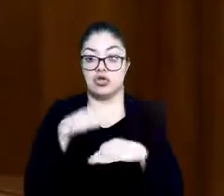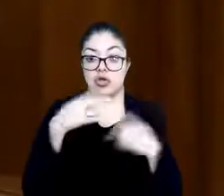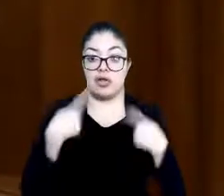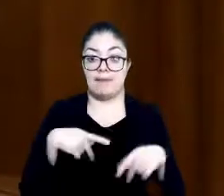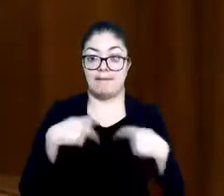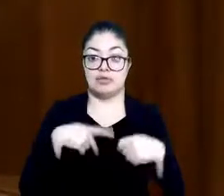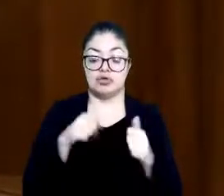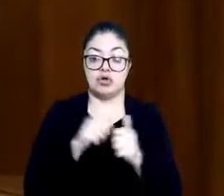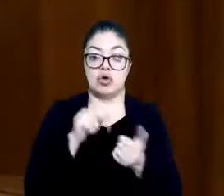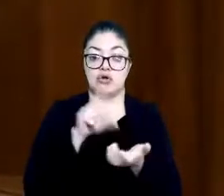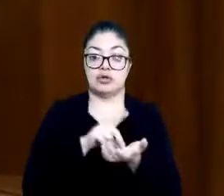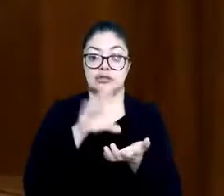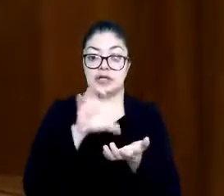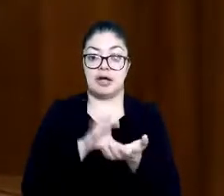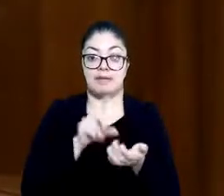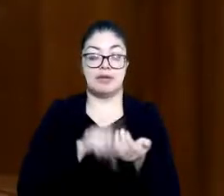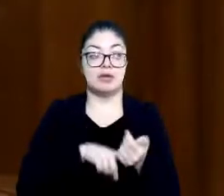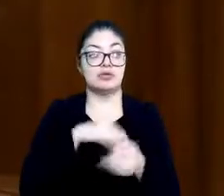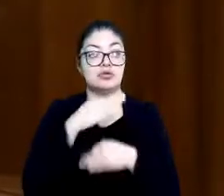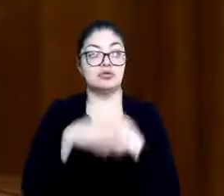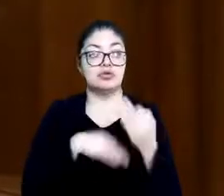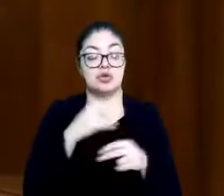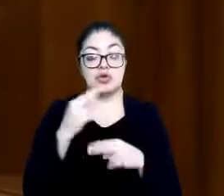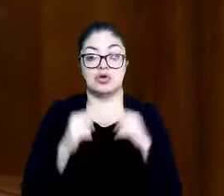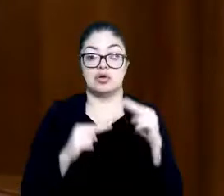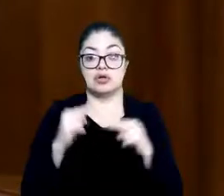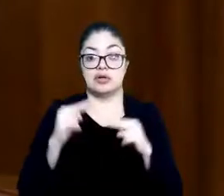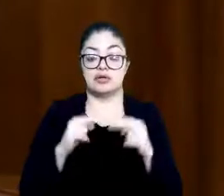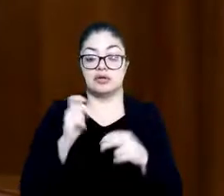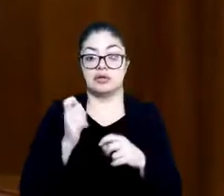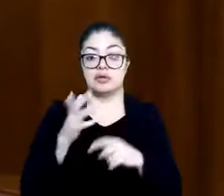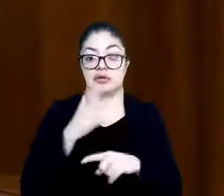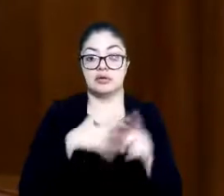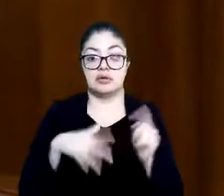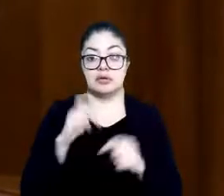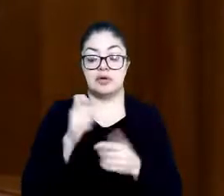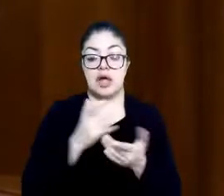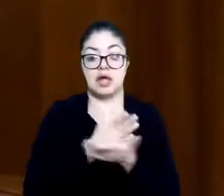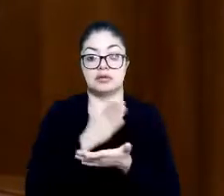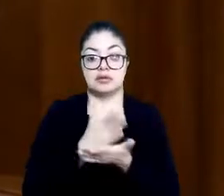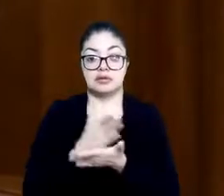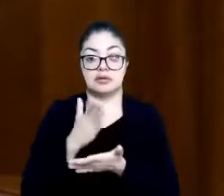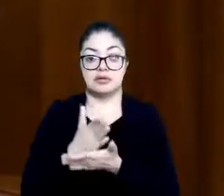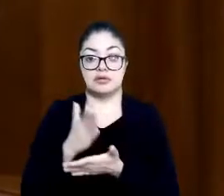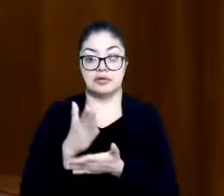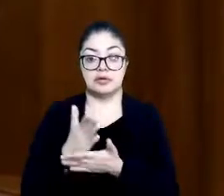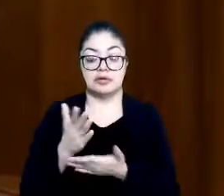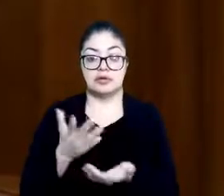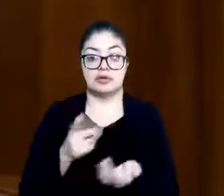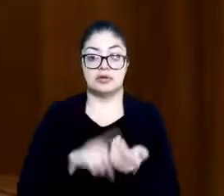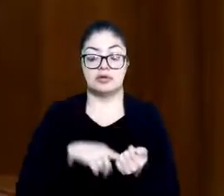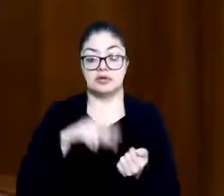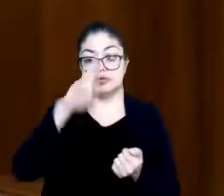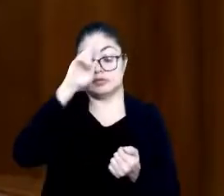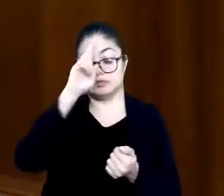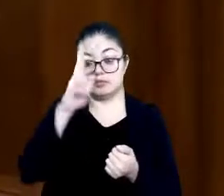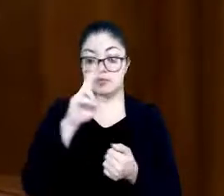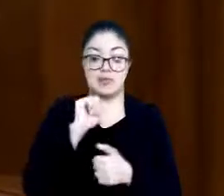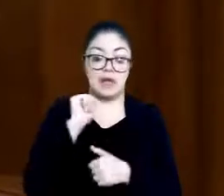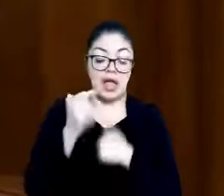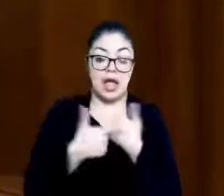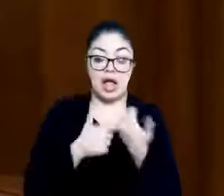con discapacidad en todos los niveles encuentren condiciones de accesibilidad y prohibiendo cualquier tipo